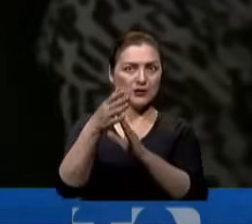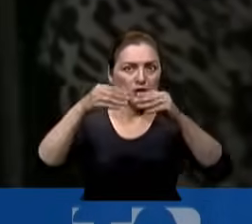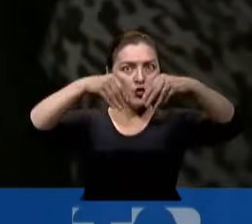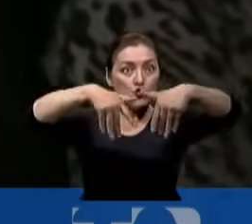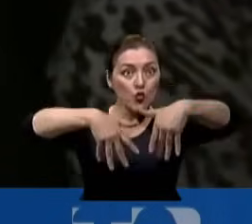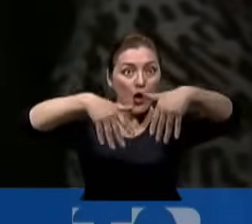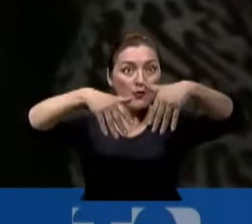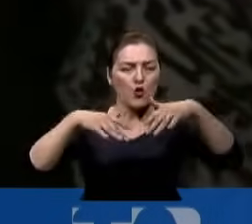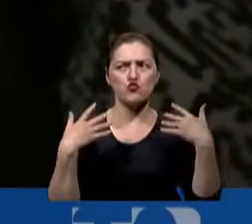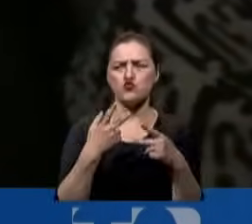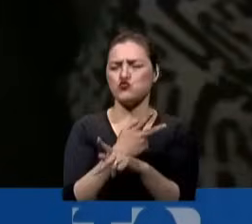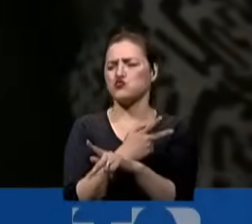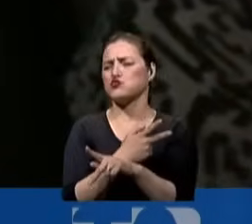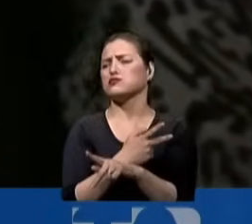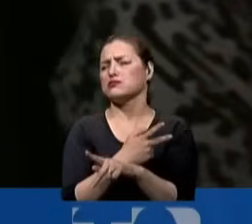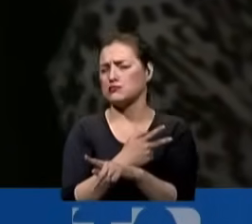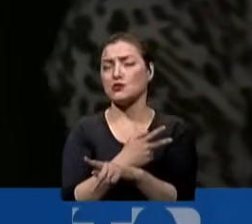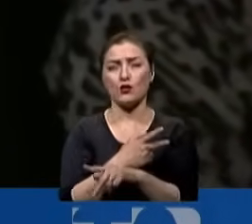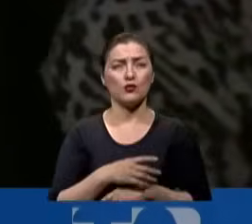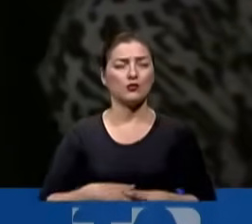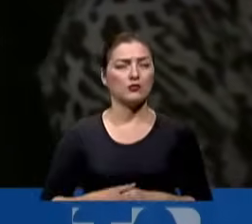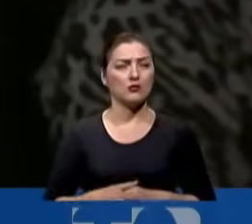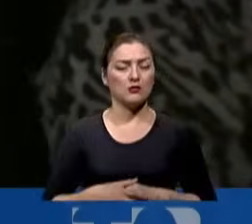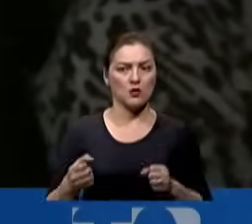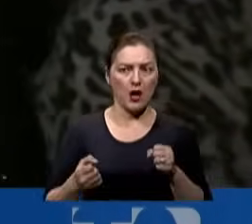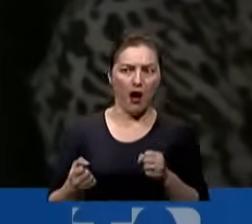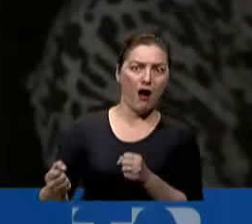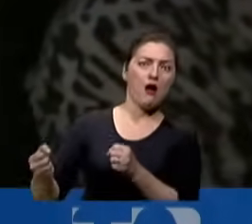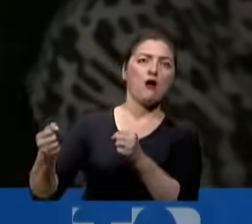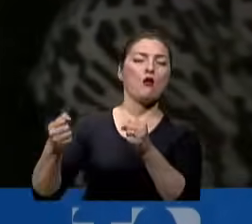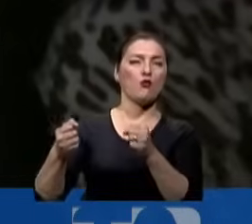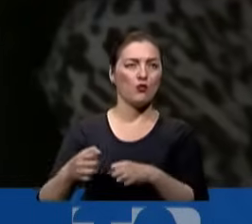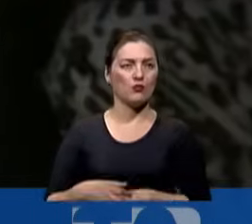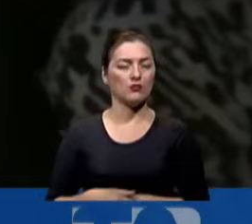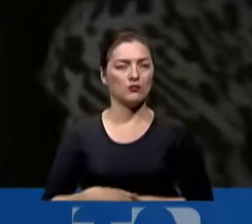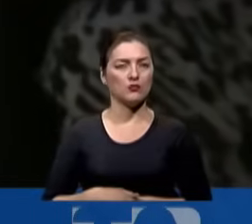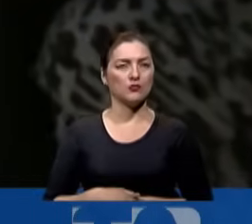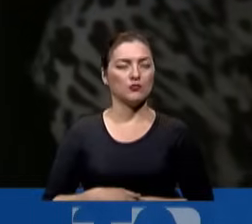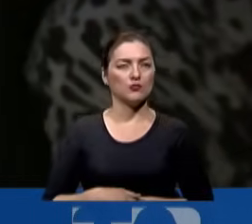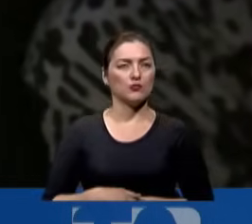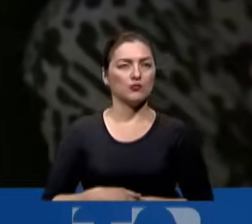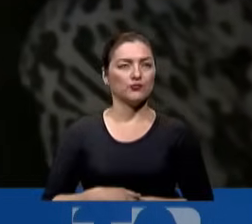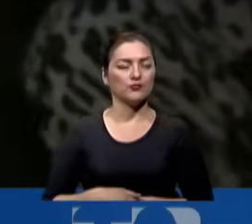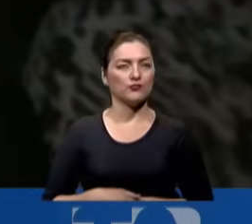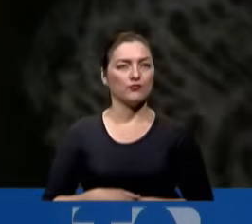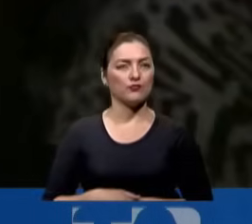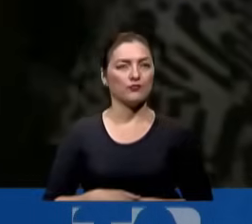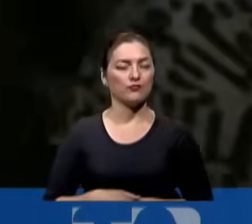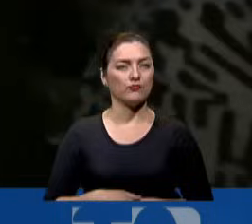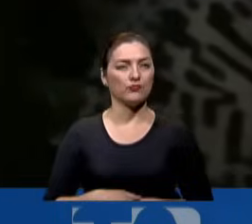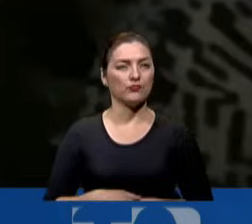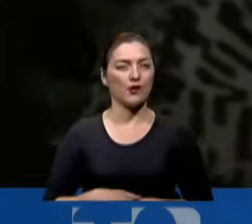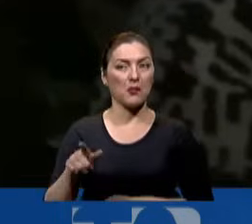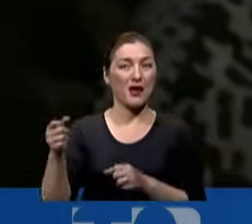es lo peligroso, la pana y, o sea, la curva. Yo le digo que es por la curva, lo que es los peligros aquí.